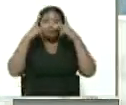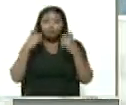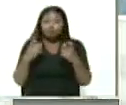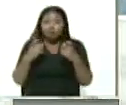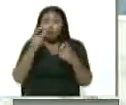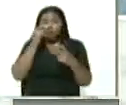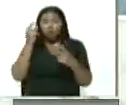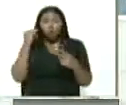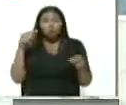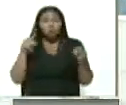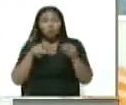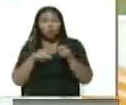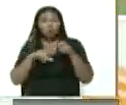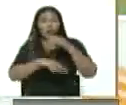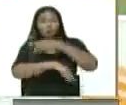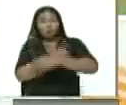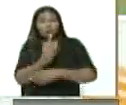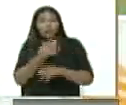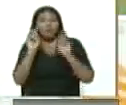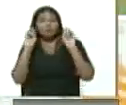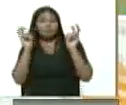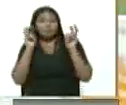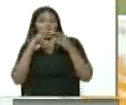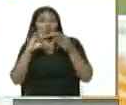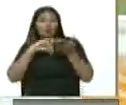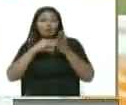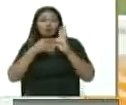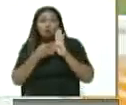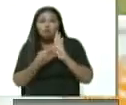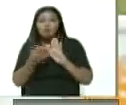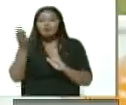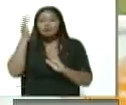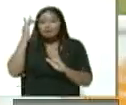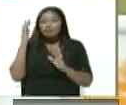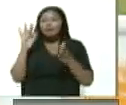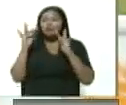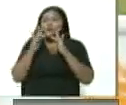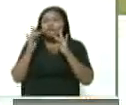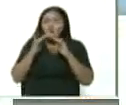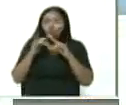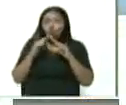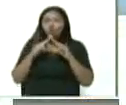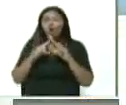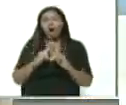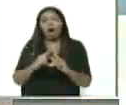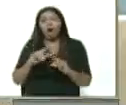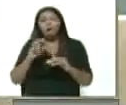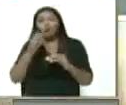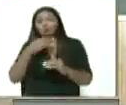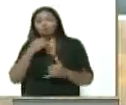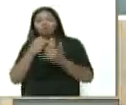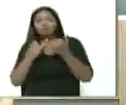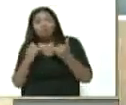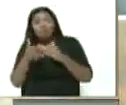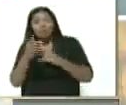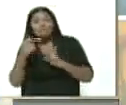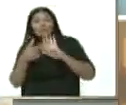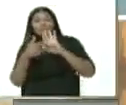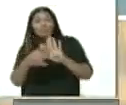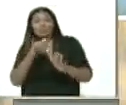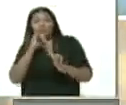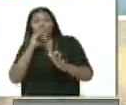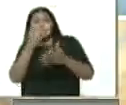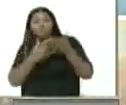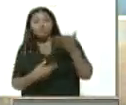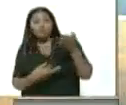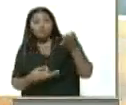expertas digamos en el tema de la tecnología bueno ya al final bien que ellos presentan el informe